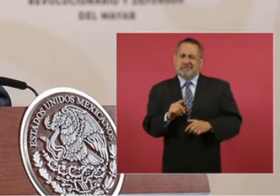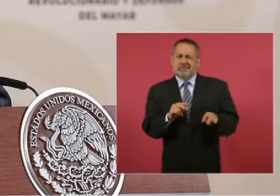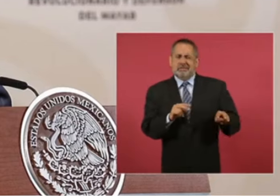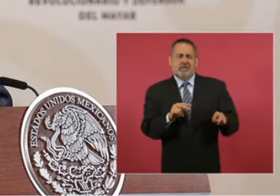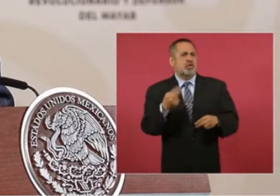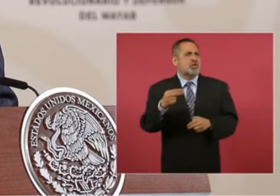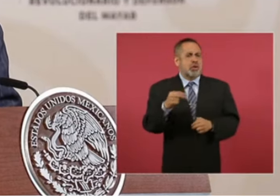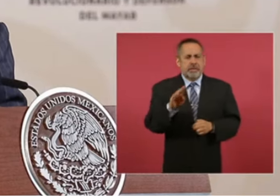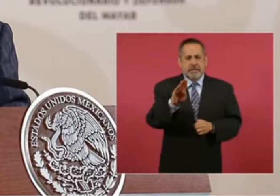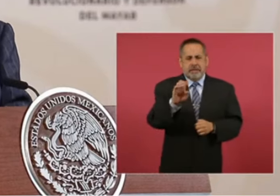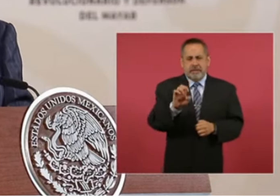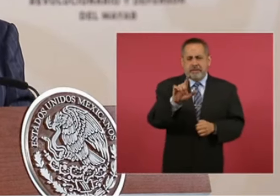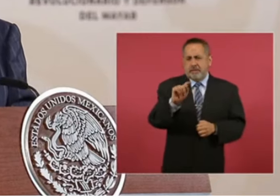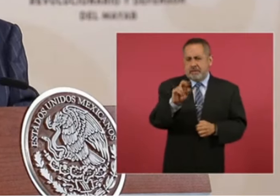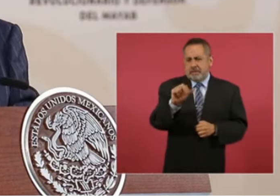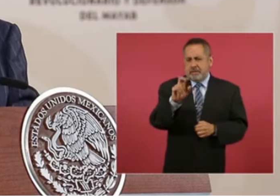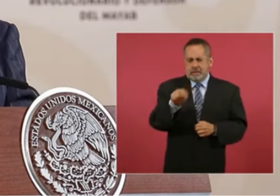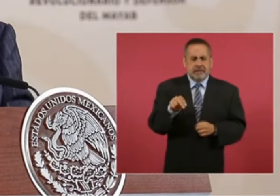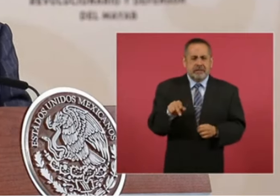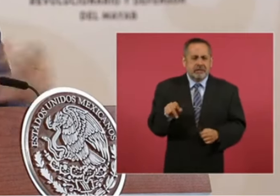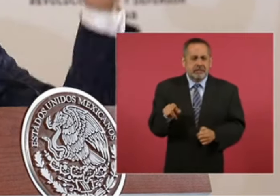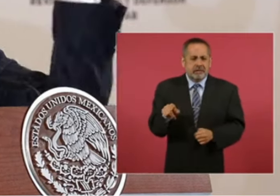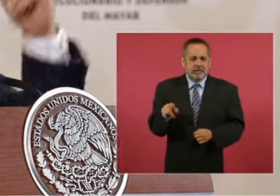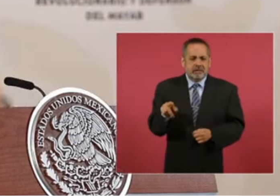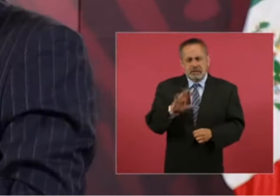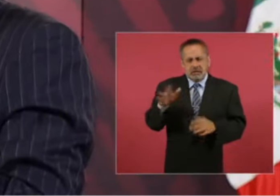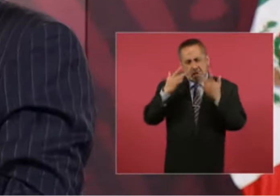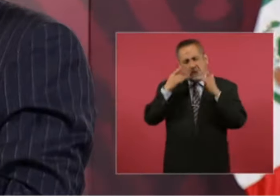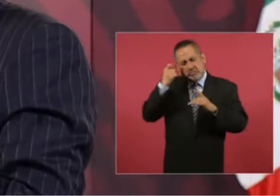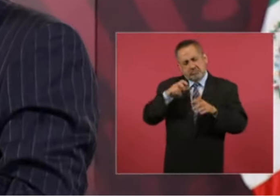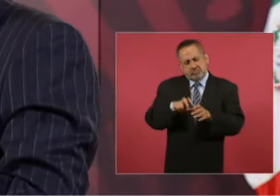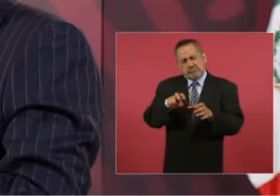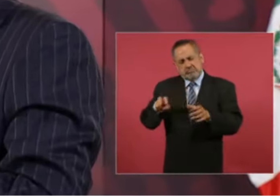de apellido Beltrán, ya está en retiro,